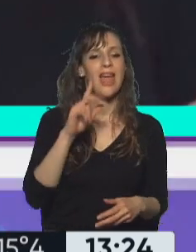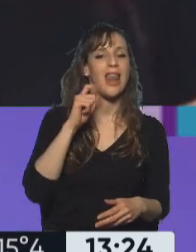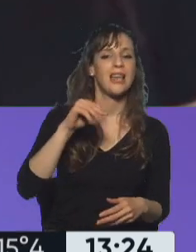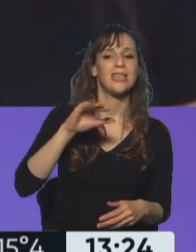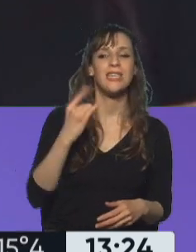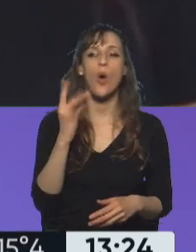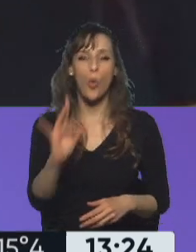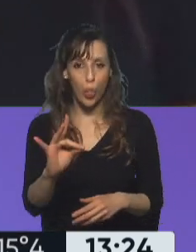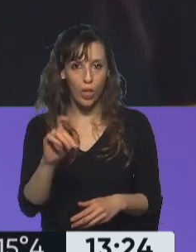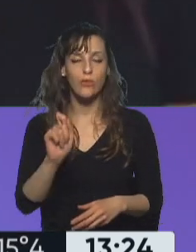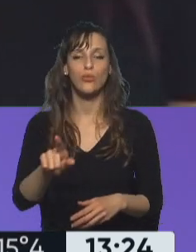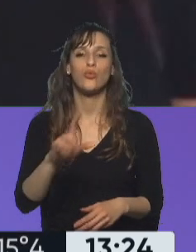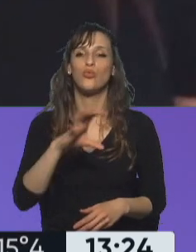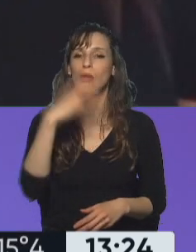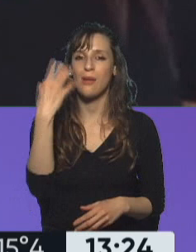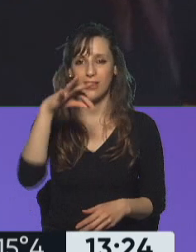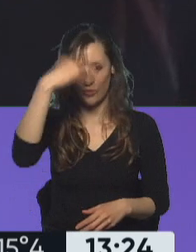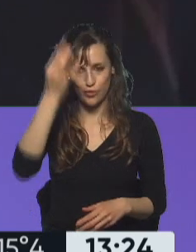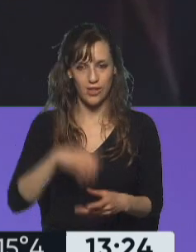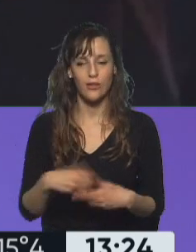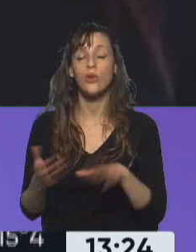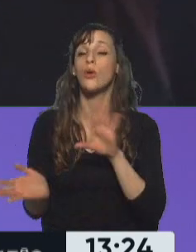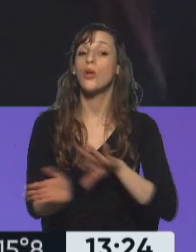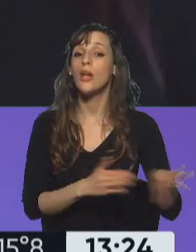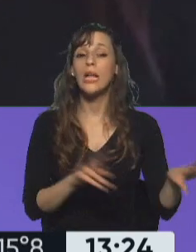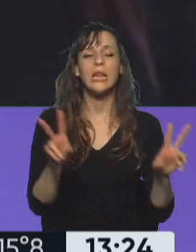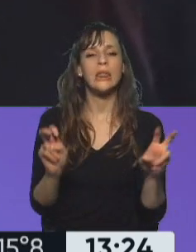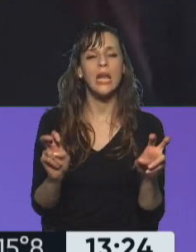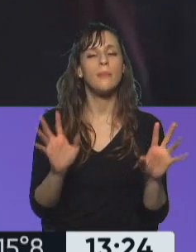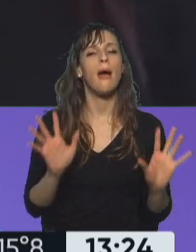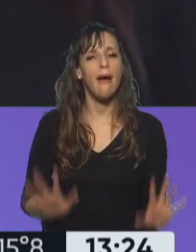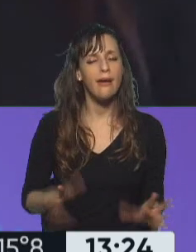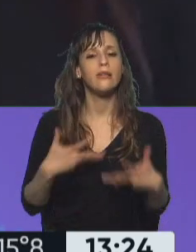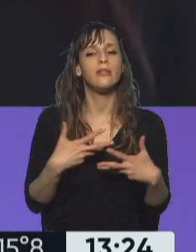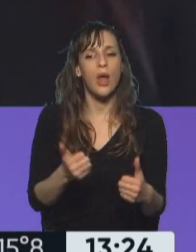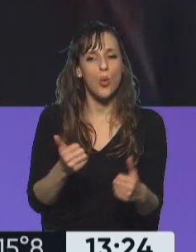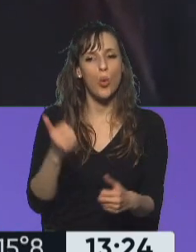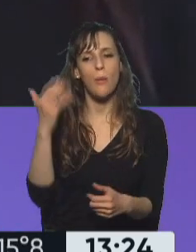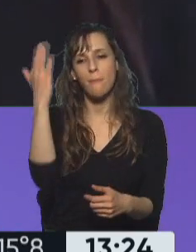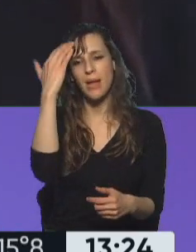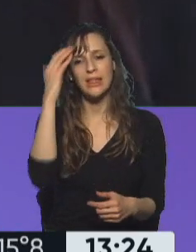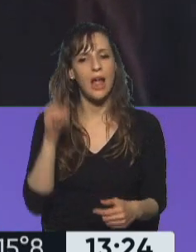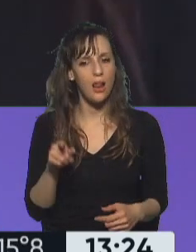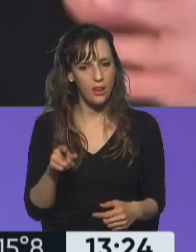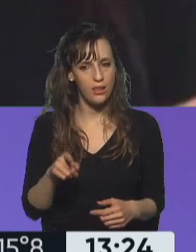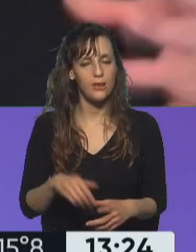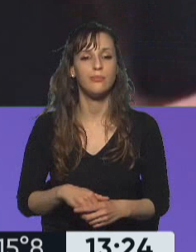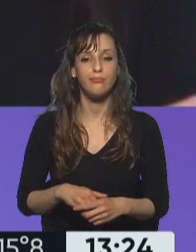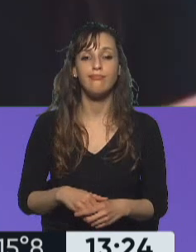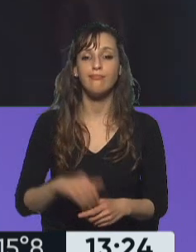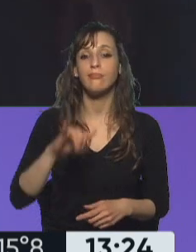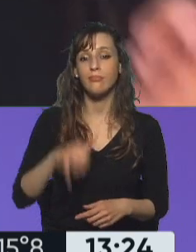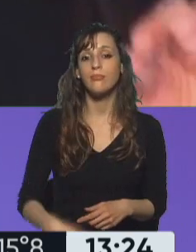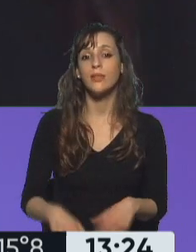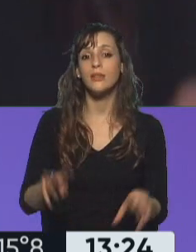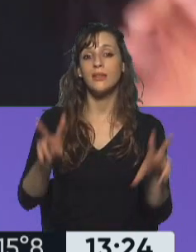el Sarmiento. Y hablamos en este caso de un tema que es muy sensible, la salud mental en La Casa Oscura. La Casa